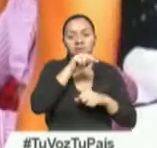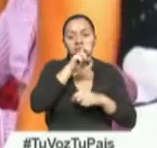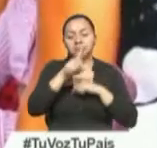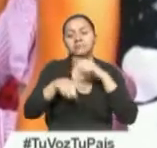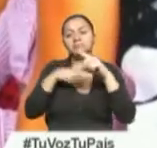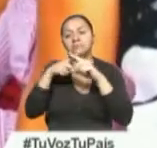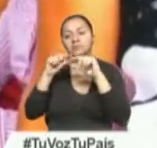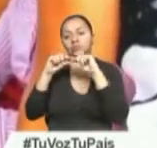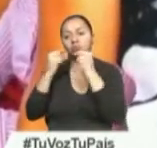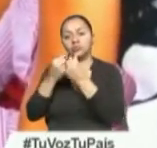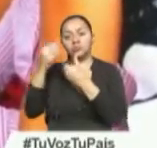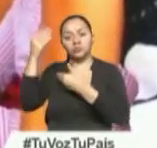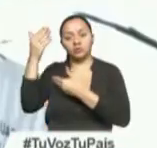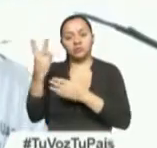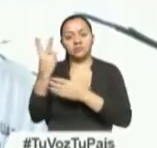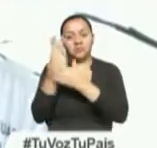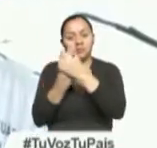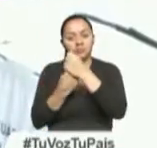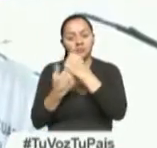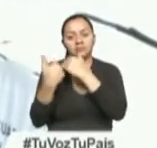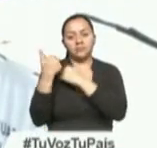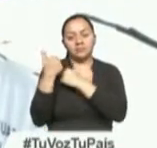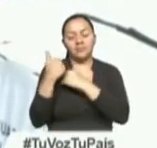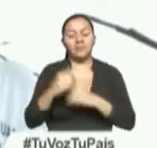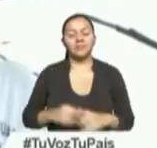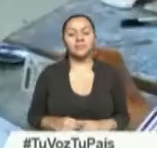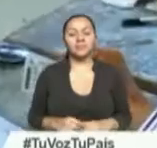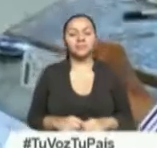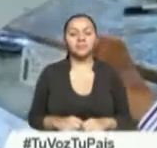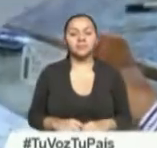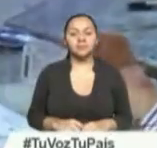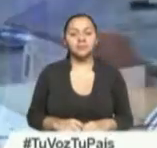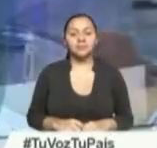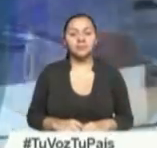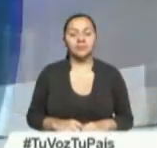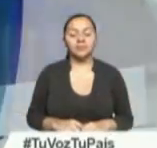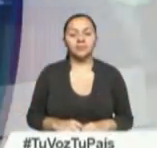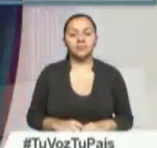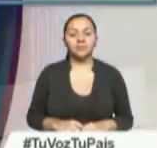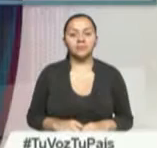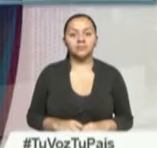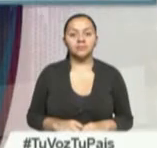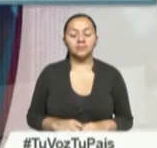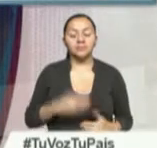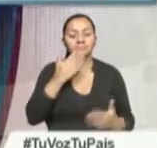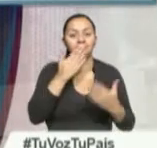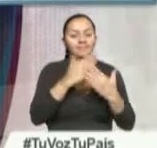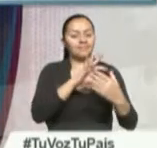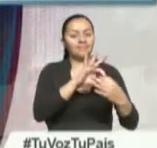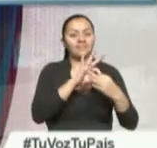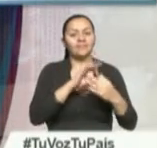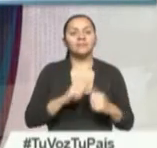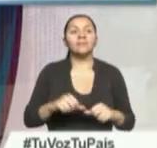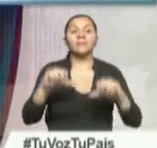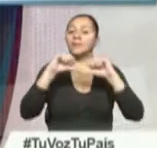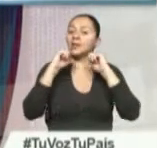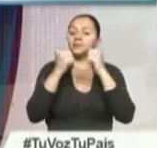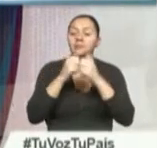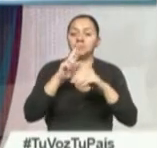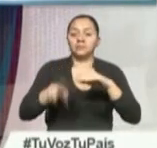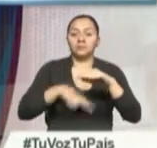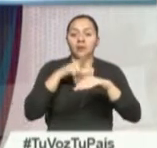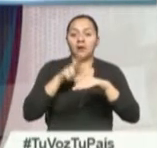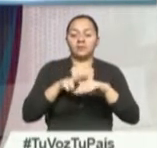de las organizaciones políticas. Caterine Morejón, Noticiero Ciudadano. Gracias, Caterine. La Asamblea Nacional aprobó